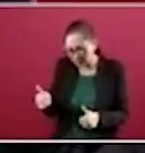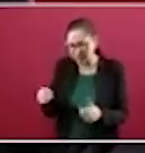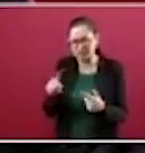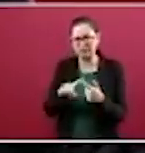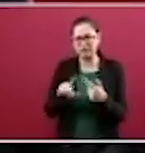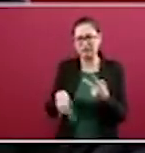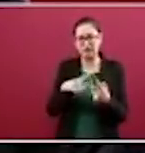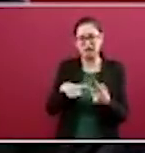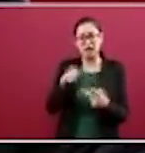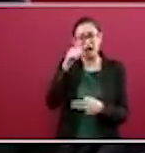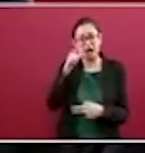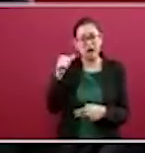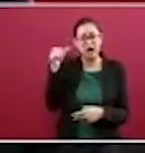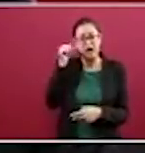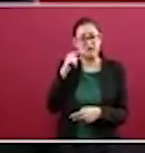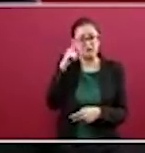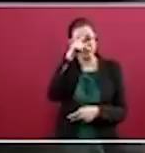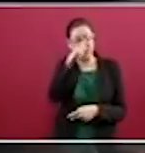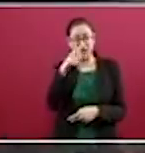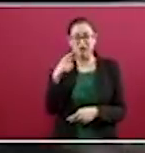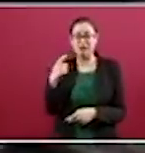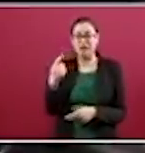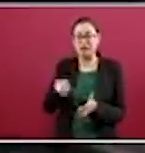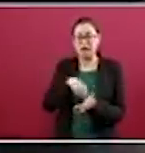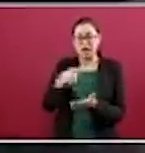el asesinato ayer en Jalapa,